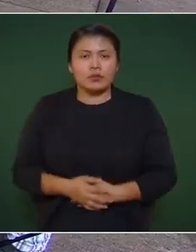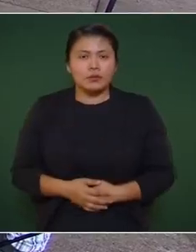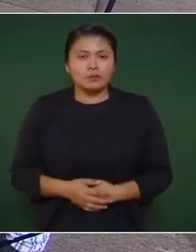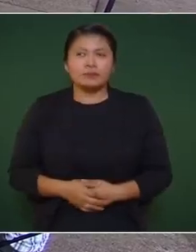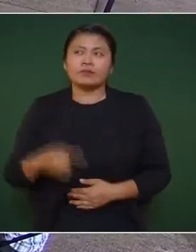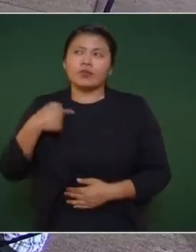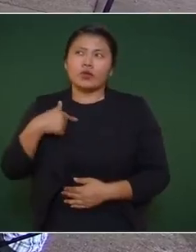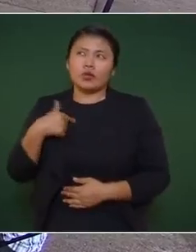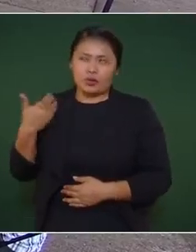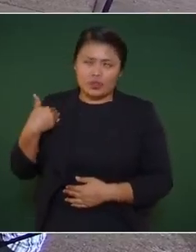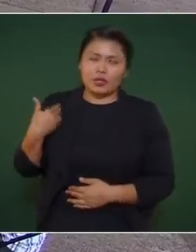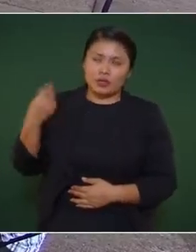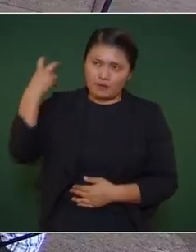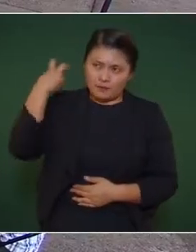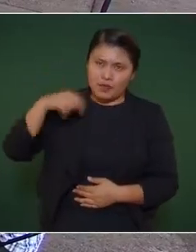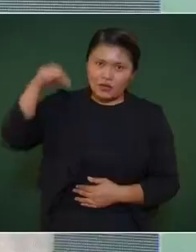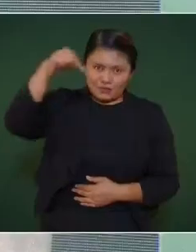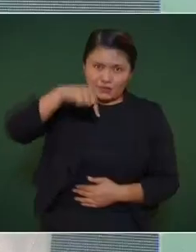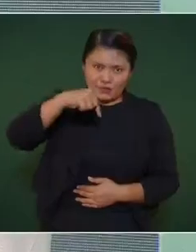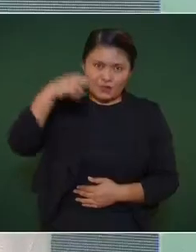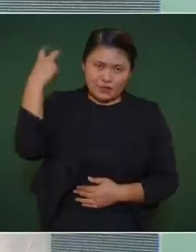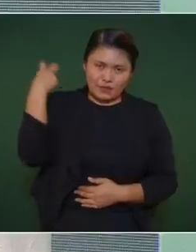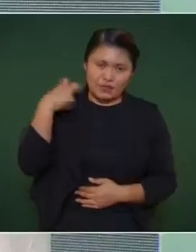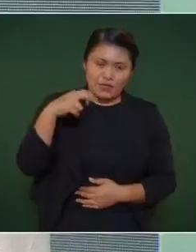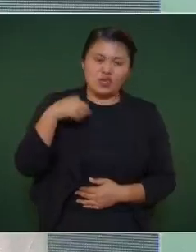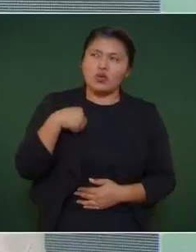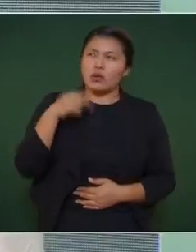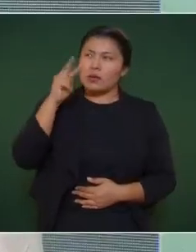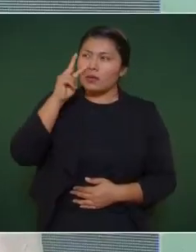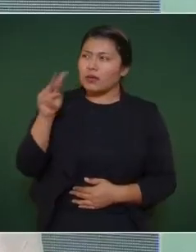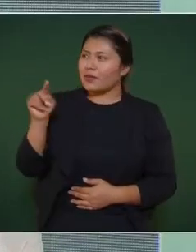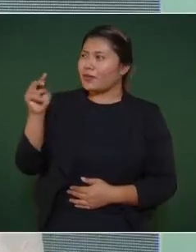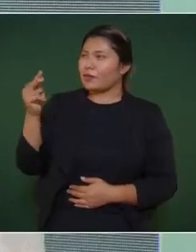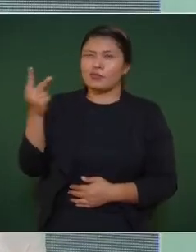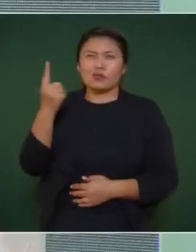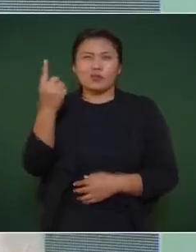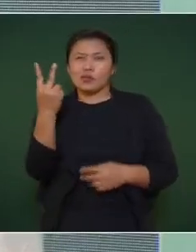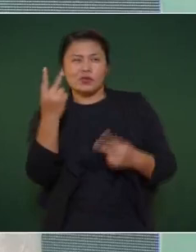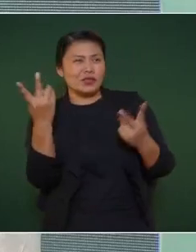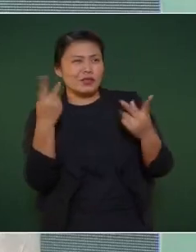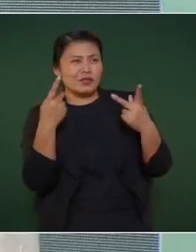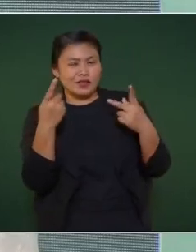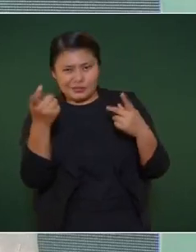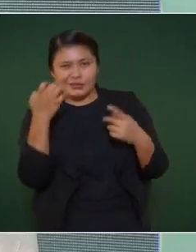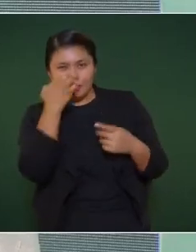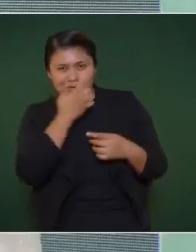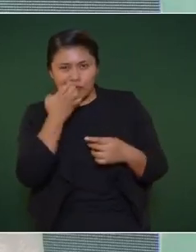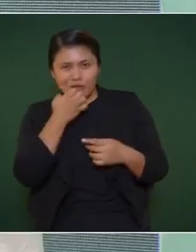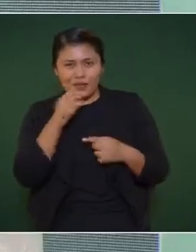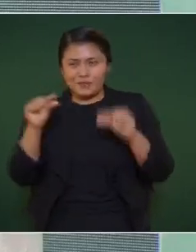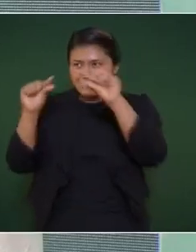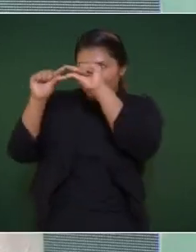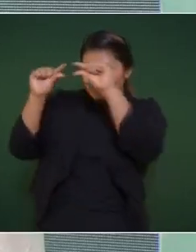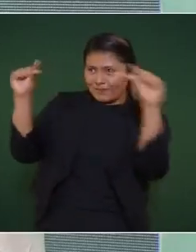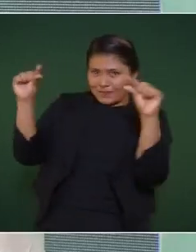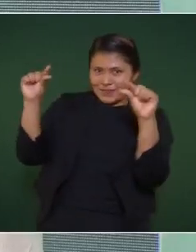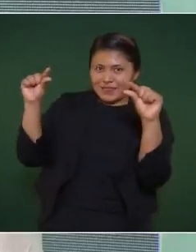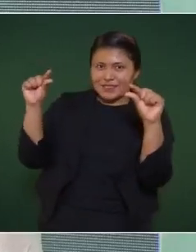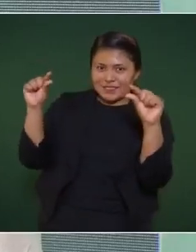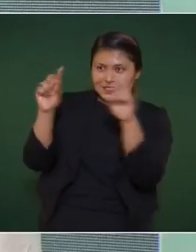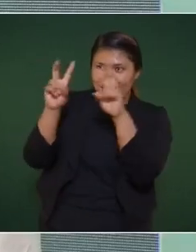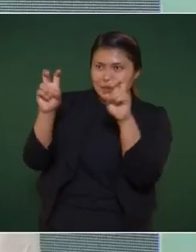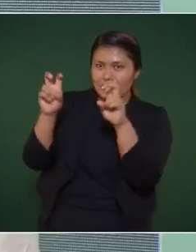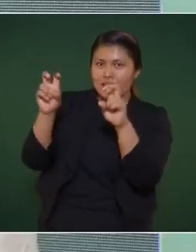para acá y vi dos o tres escuelas que han recibido